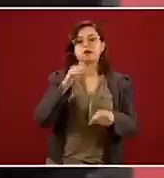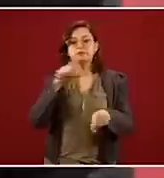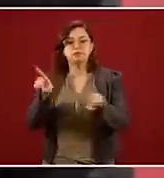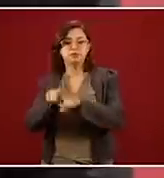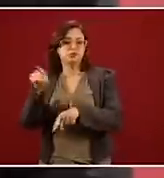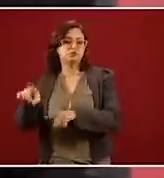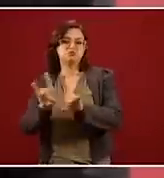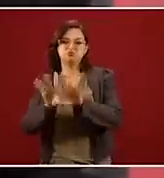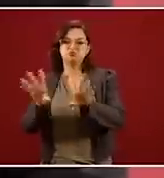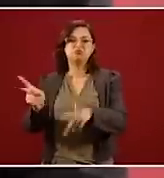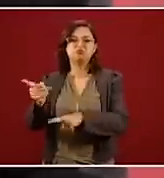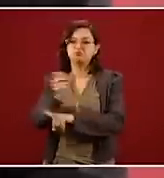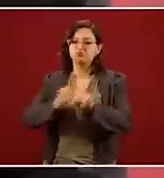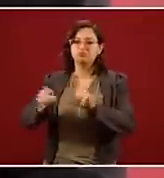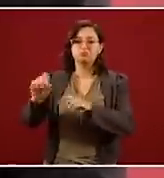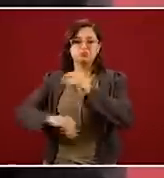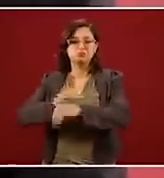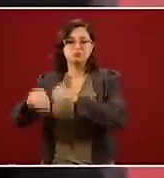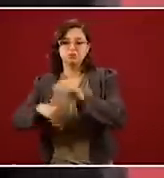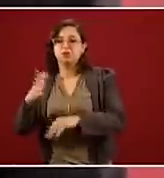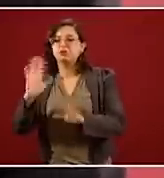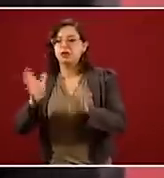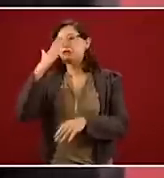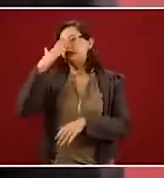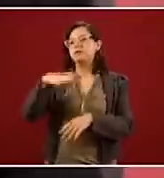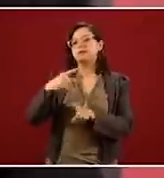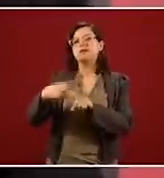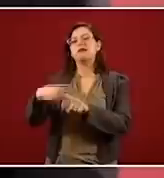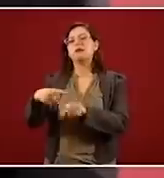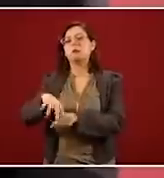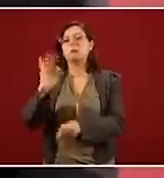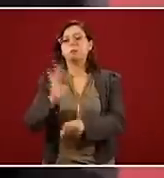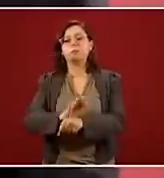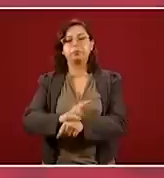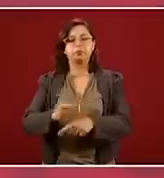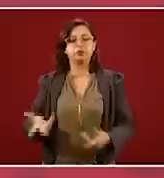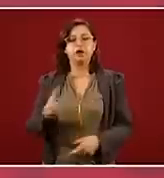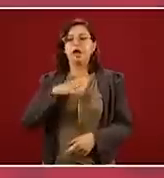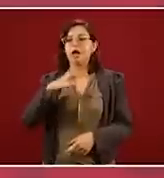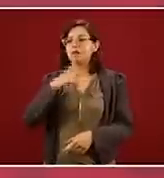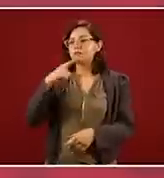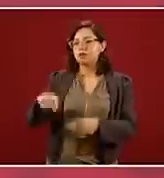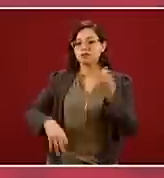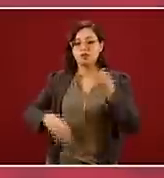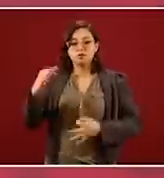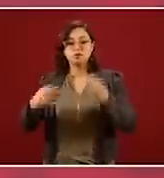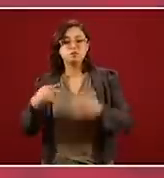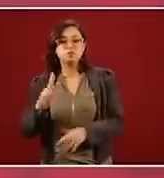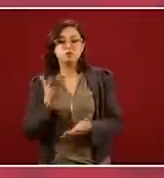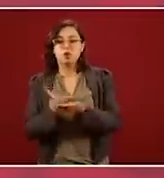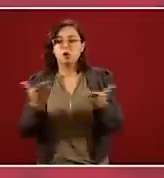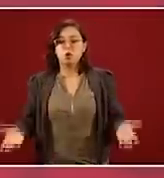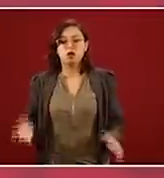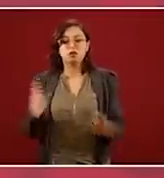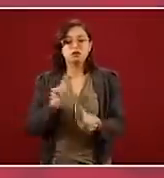como en este tipo de querellas o juicios. Ahora no hay